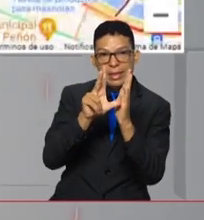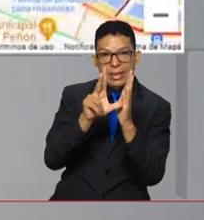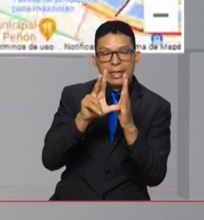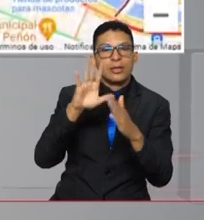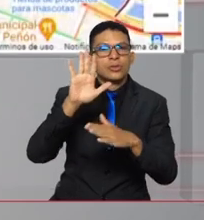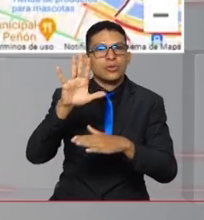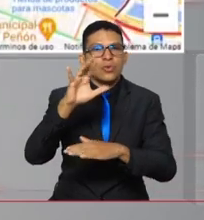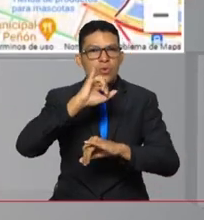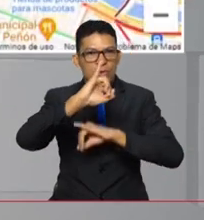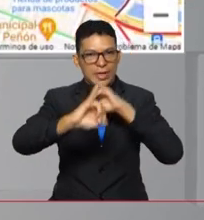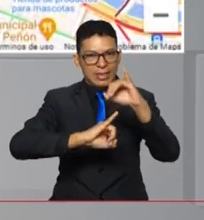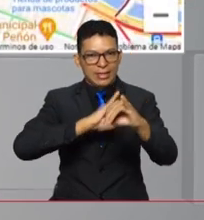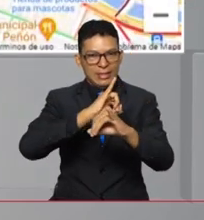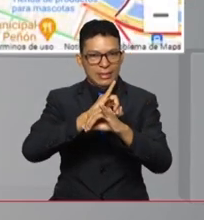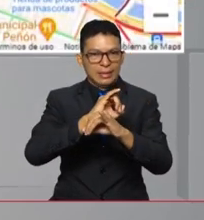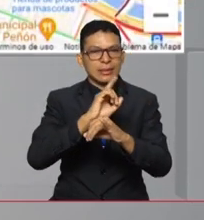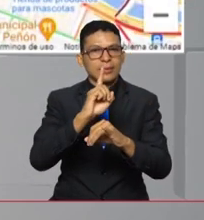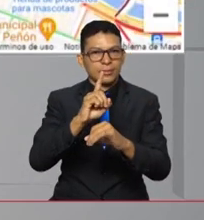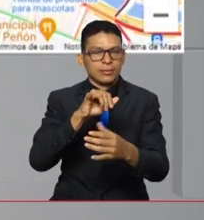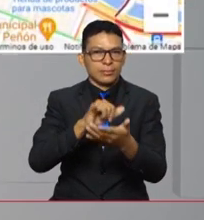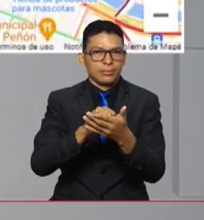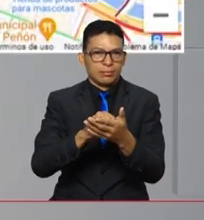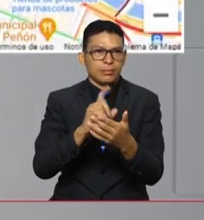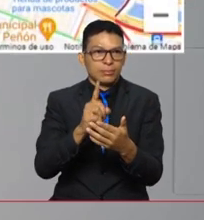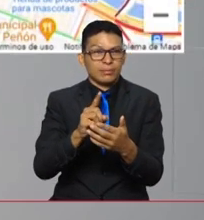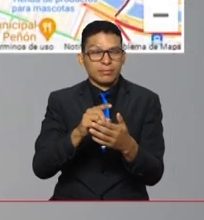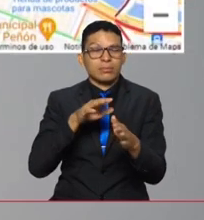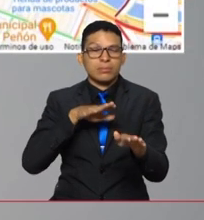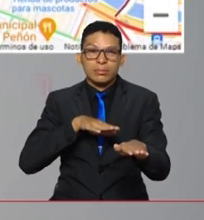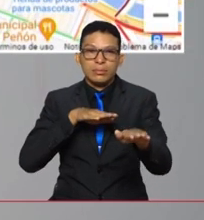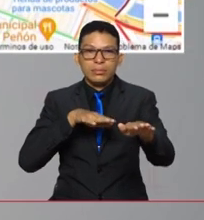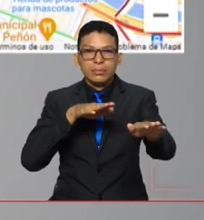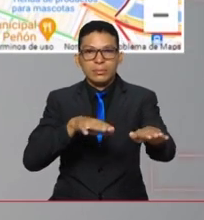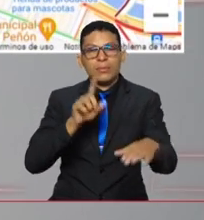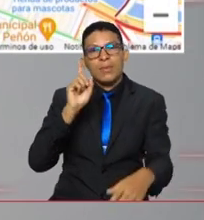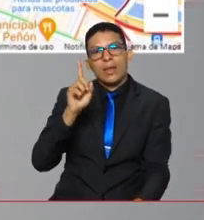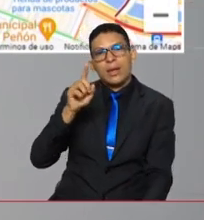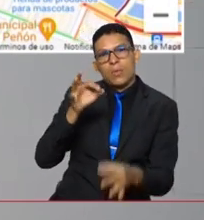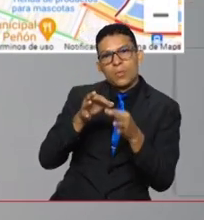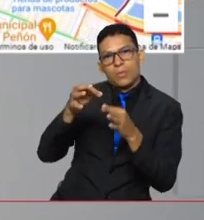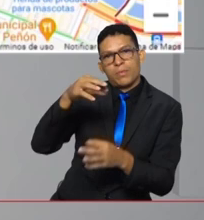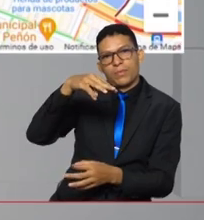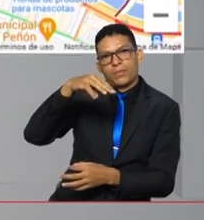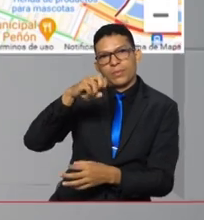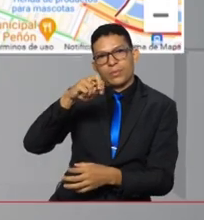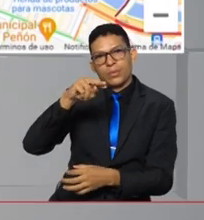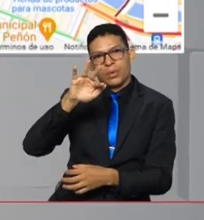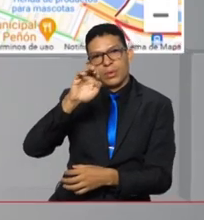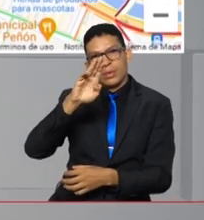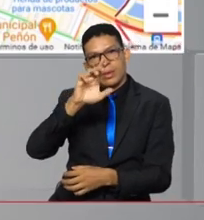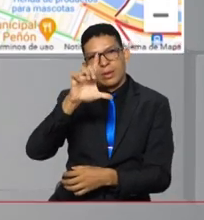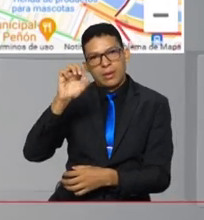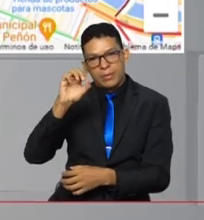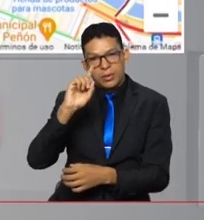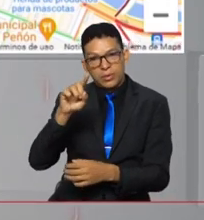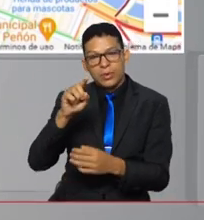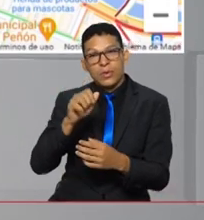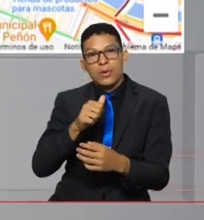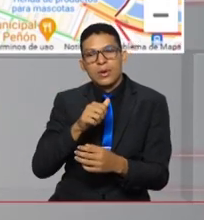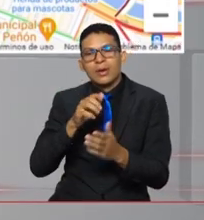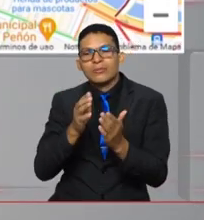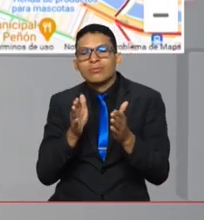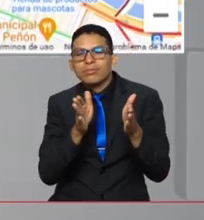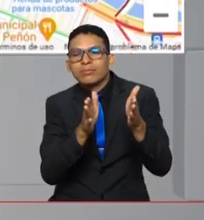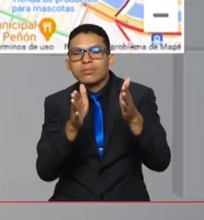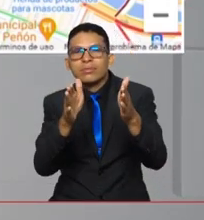vial. Esto genera también un tráfico lento a la salida del sector de Montebello y el Aguacatán para llegar al sector de la Portada del Mar.